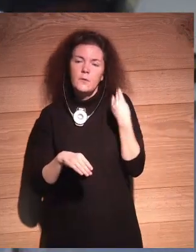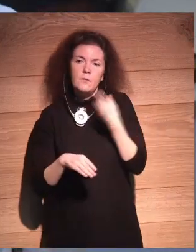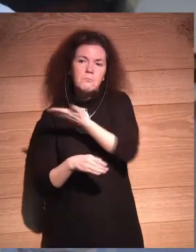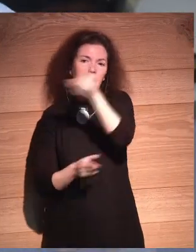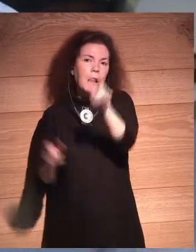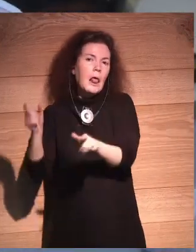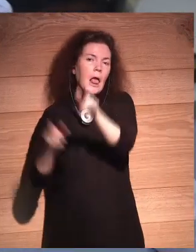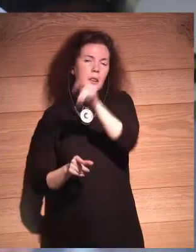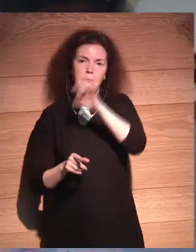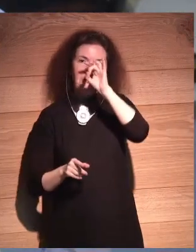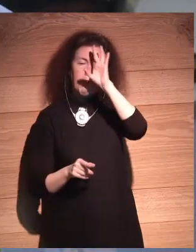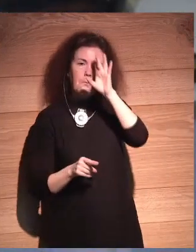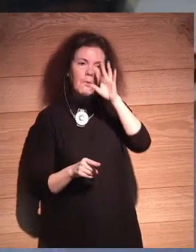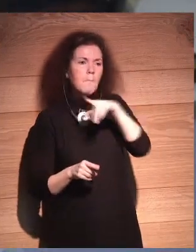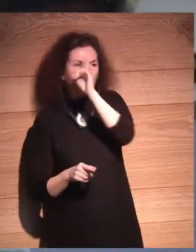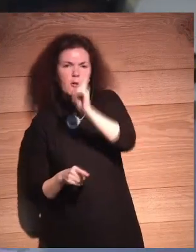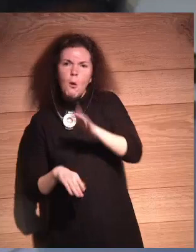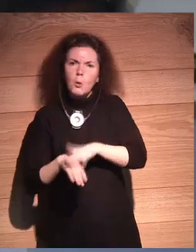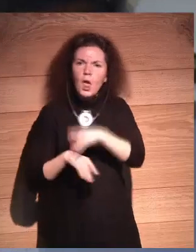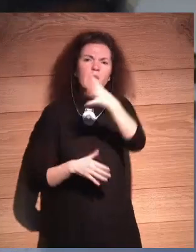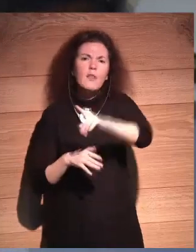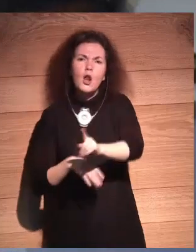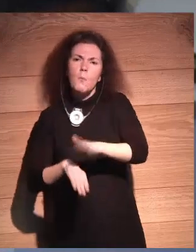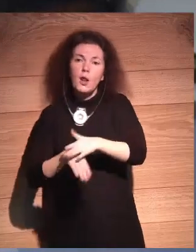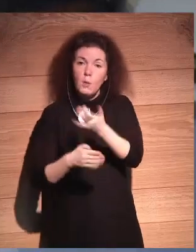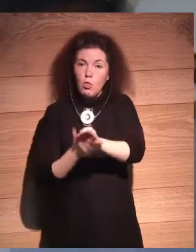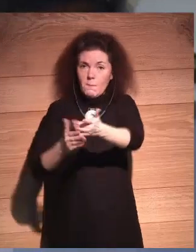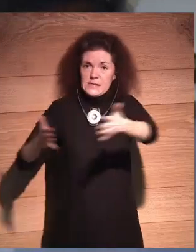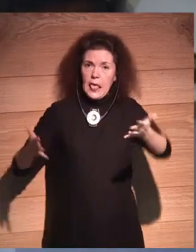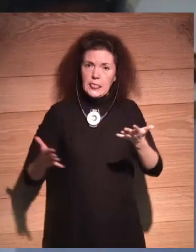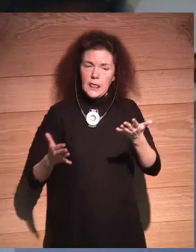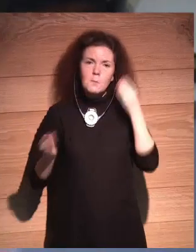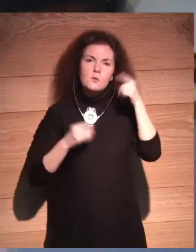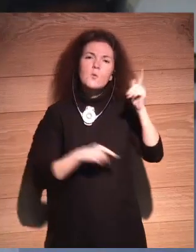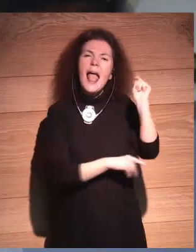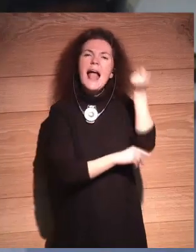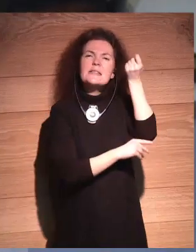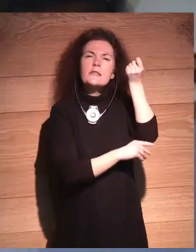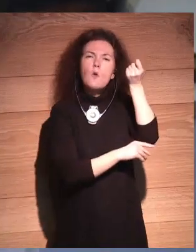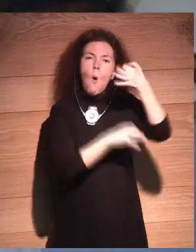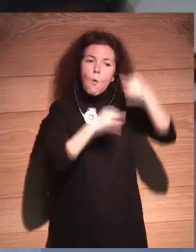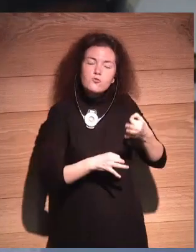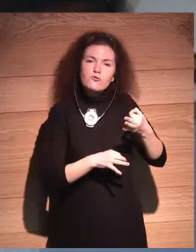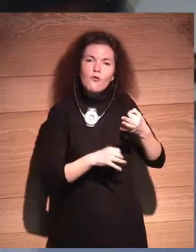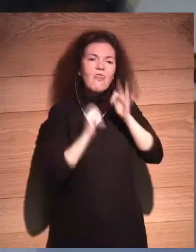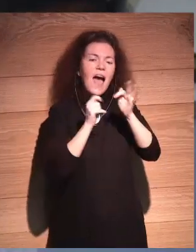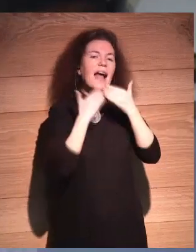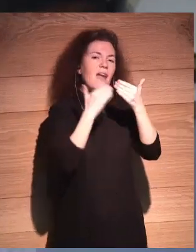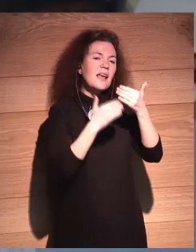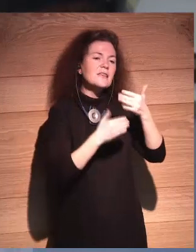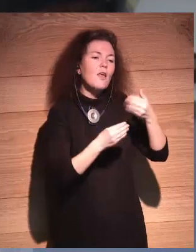sorprendiéndose de bueno, ¿y cómo no lo hacéis en Madrid o en Barcelona, en grandes ciudades? Y yo creo que uno de los grandes éxitos precisamente ha sido hacerlo en Burgos,